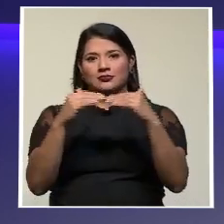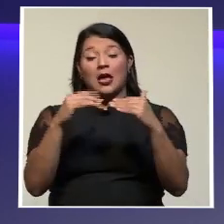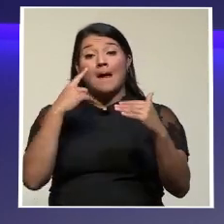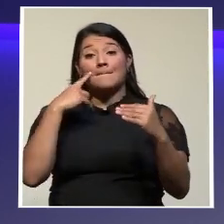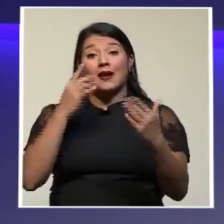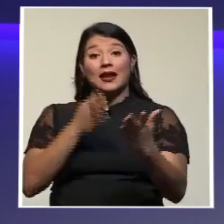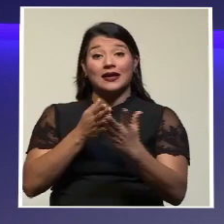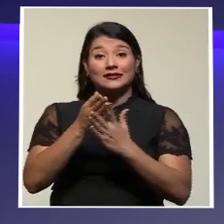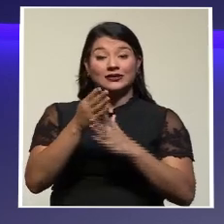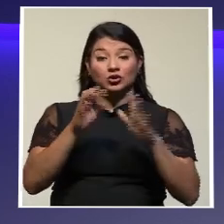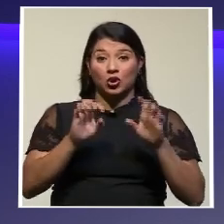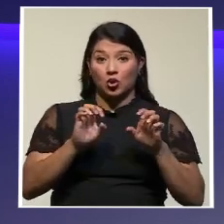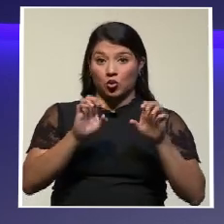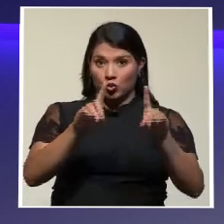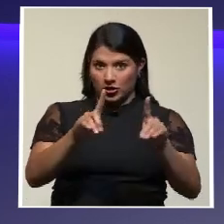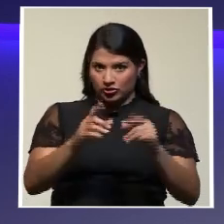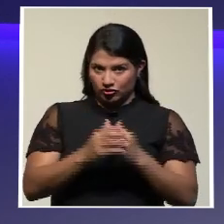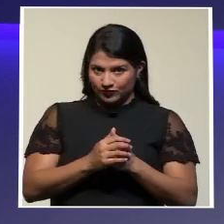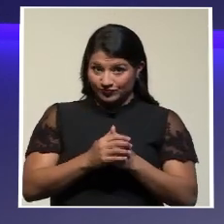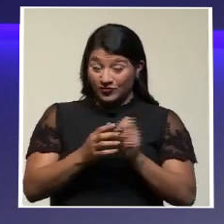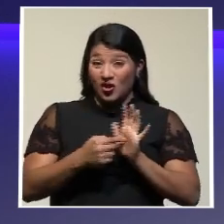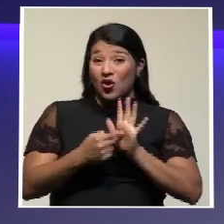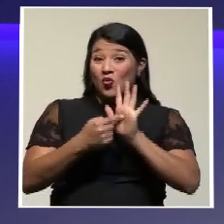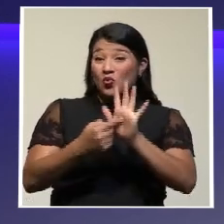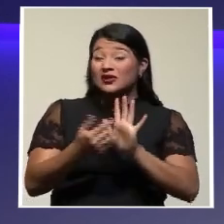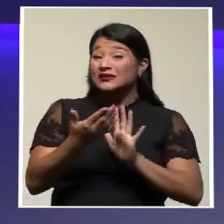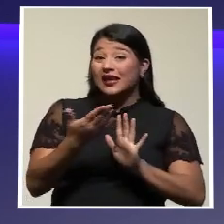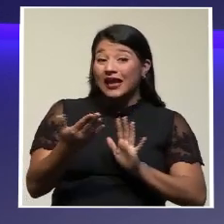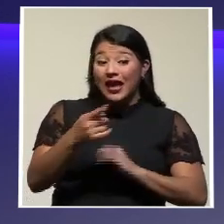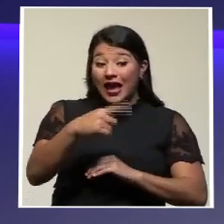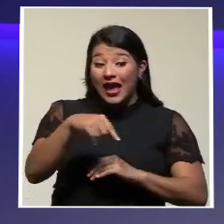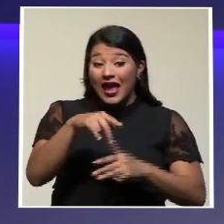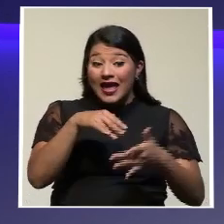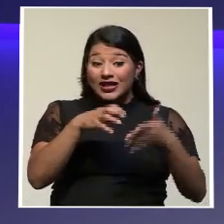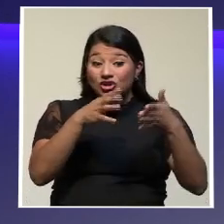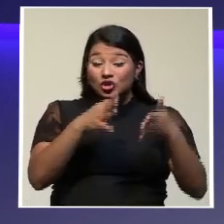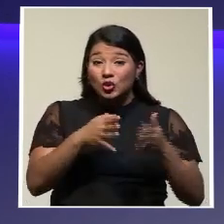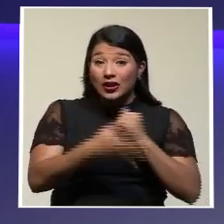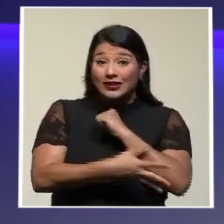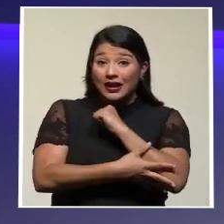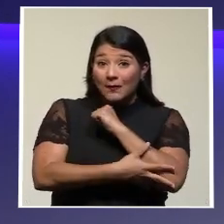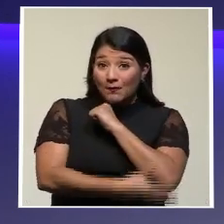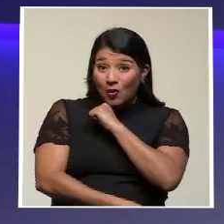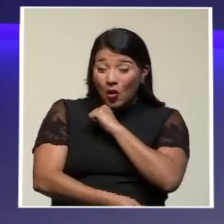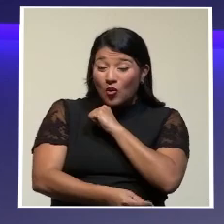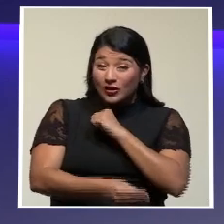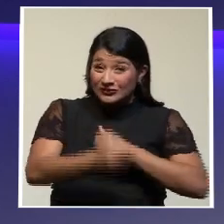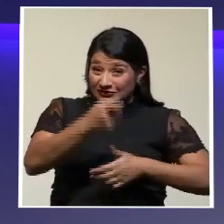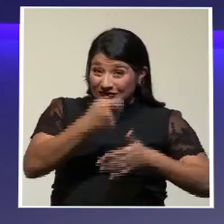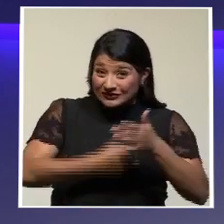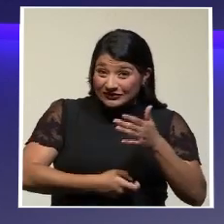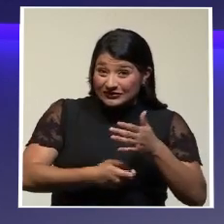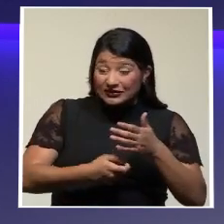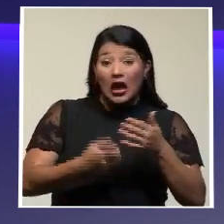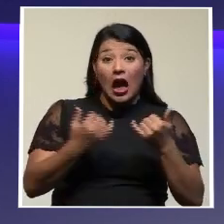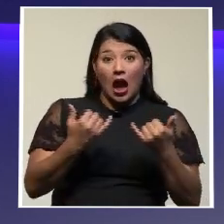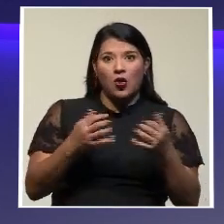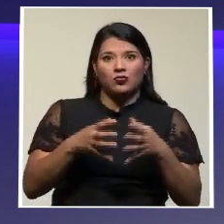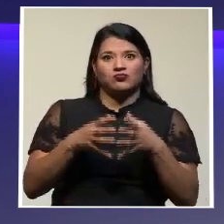a la educación. Revelan que la población de estudiantes en pobreza extrema pasó